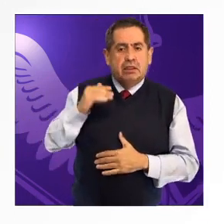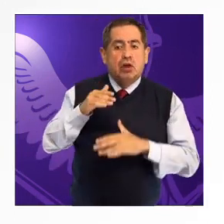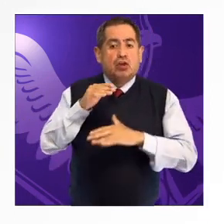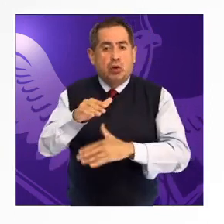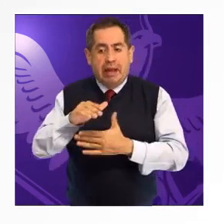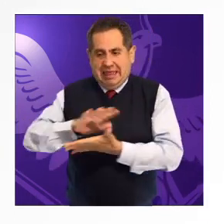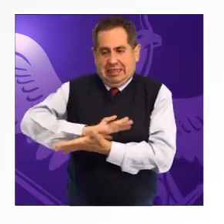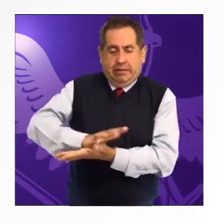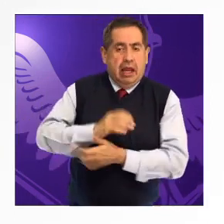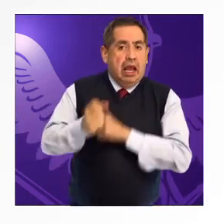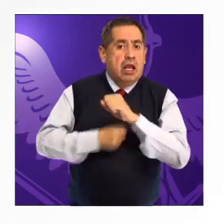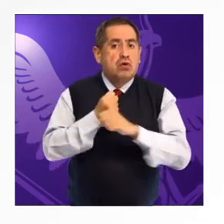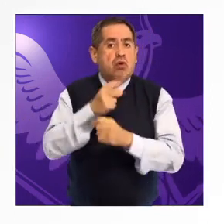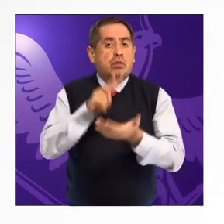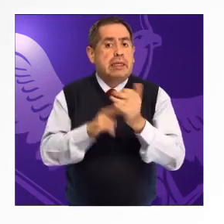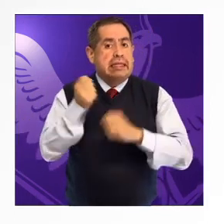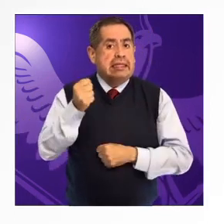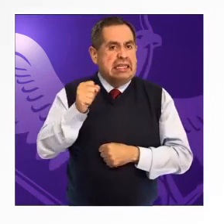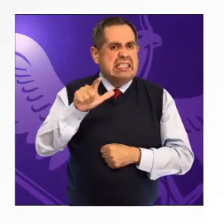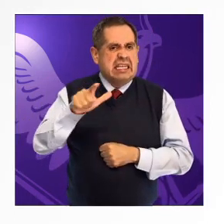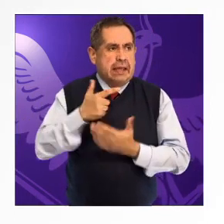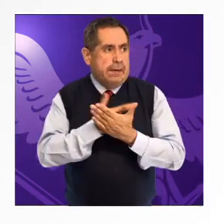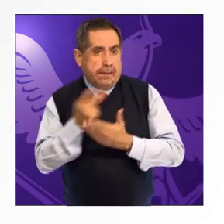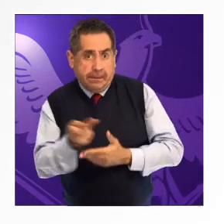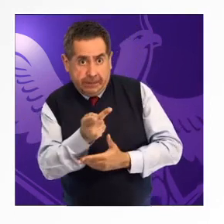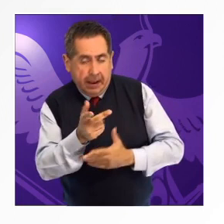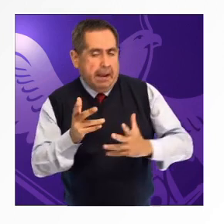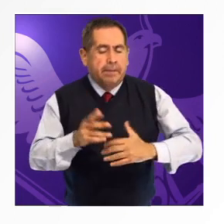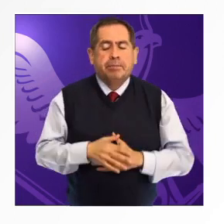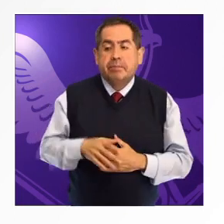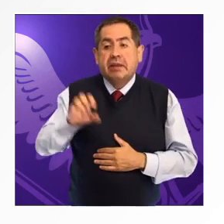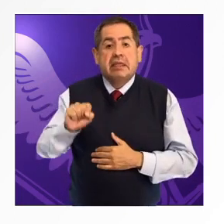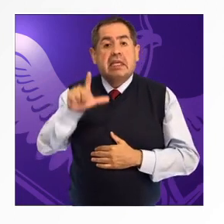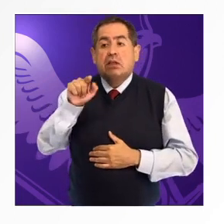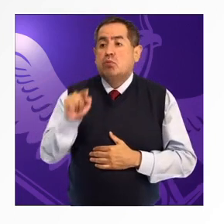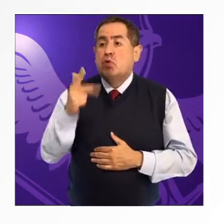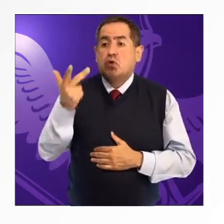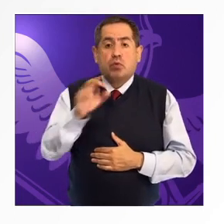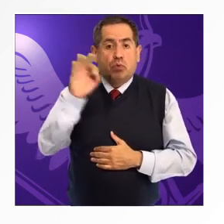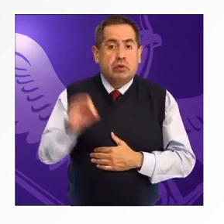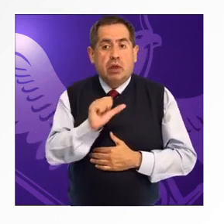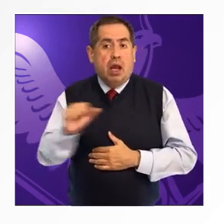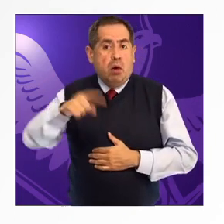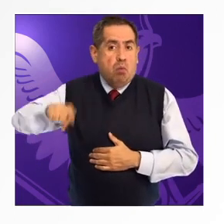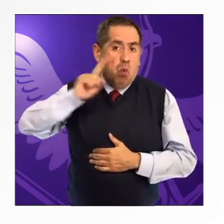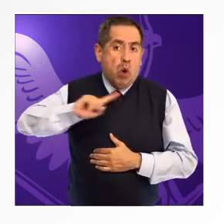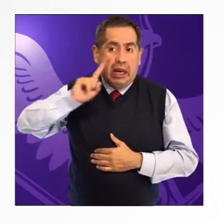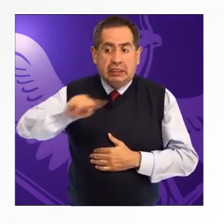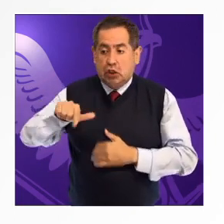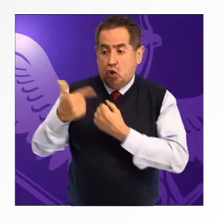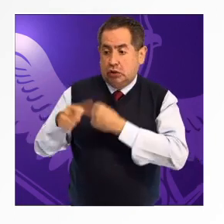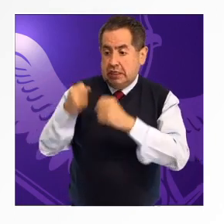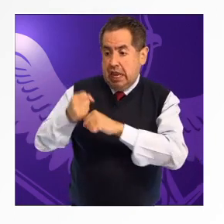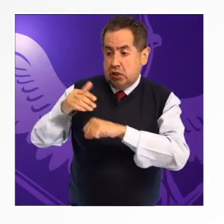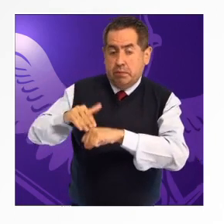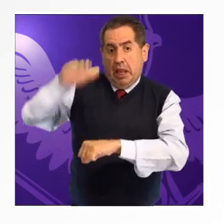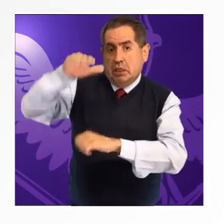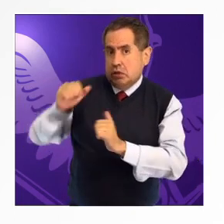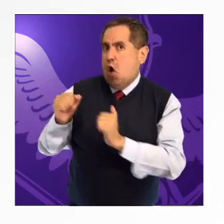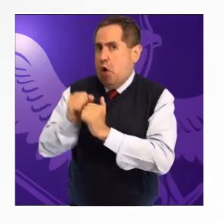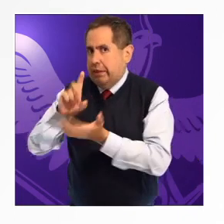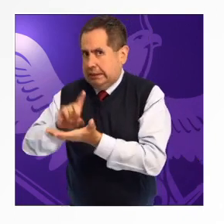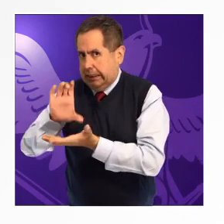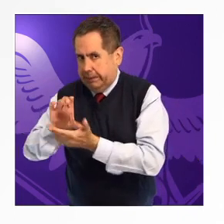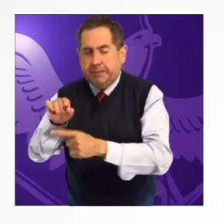sobre discriminación de 2017, el 67.8% de las mujeres mayores de 12 años con